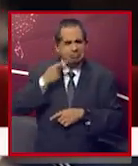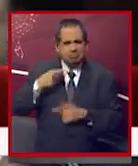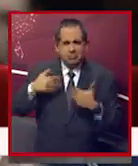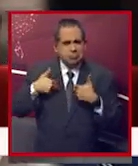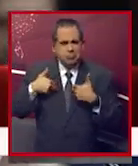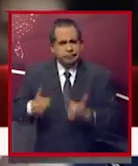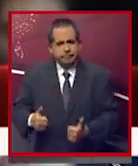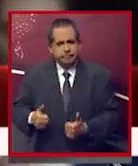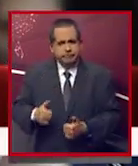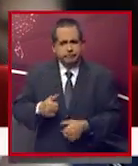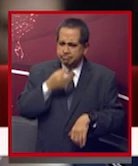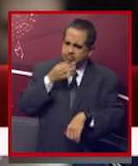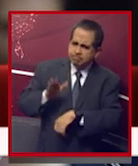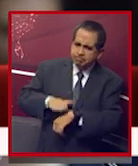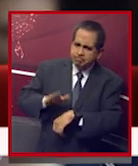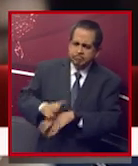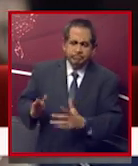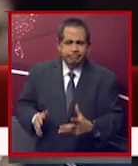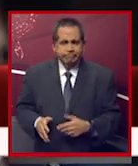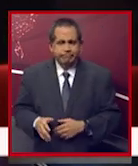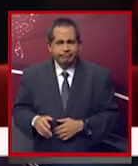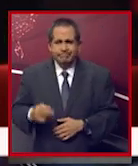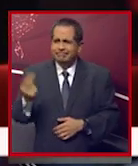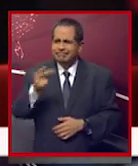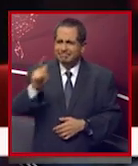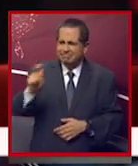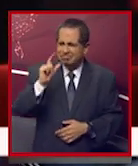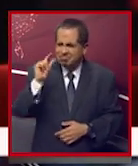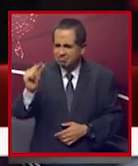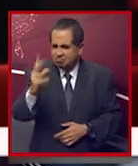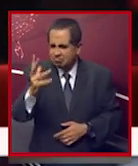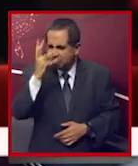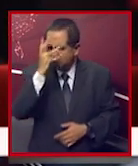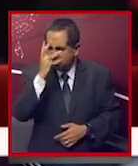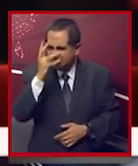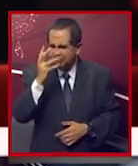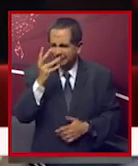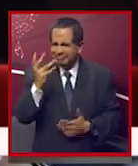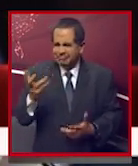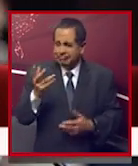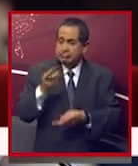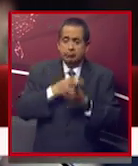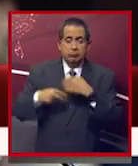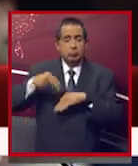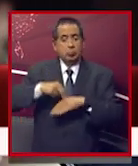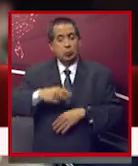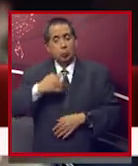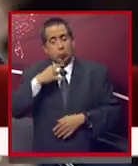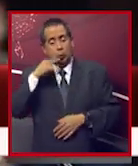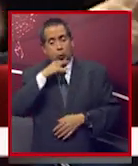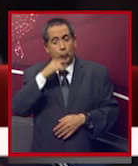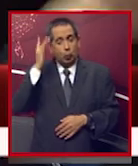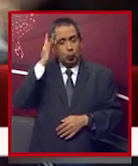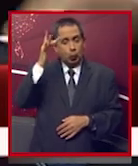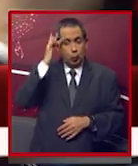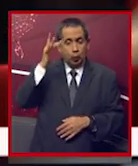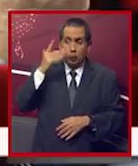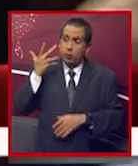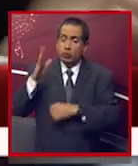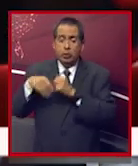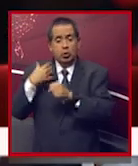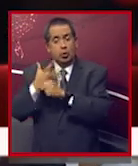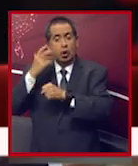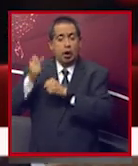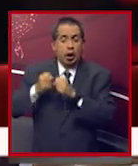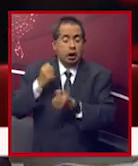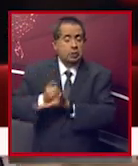mensaje? Se necesita muy poca vergüenza para venir a decir aquí que por décadas han servido